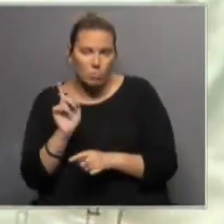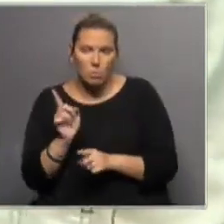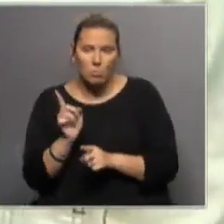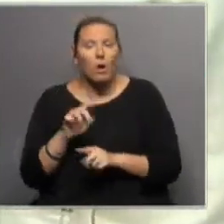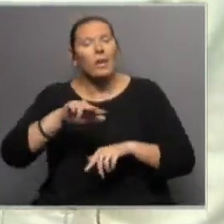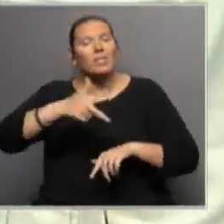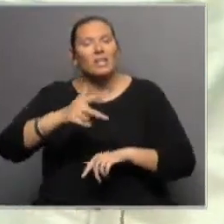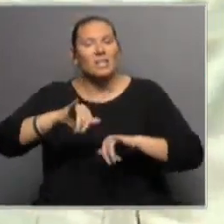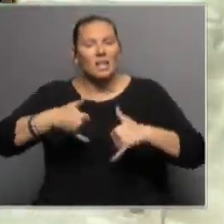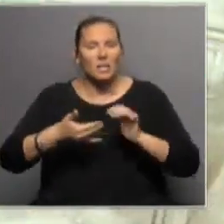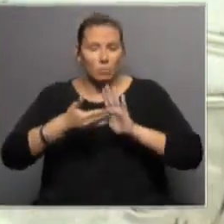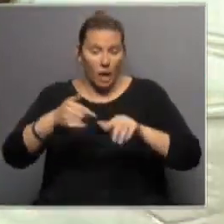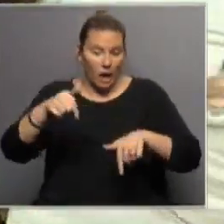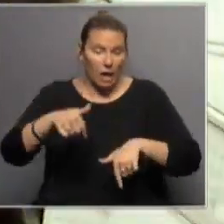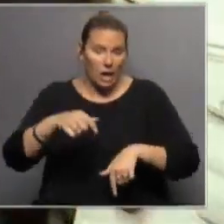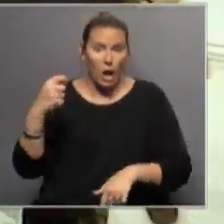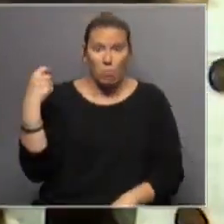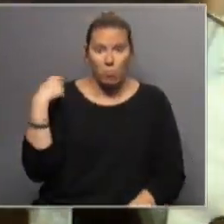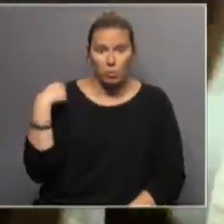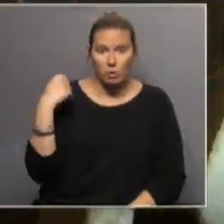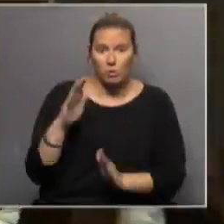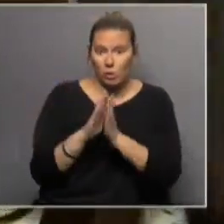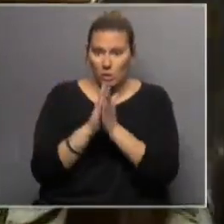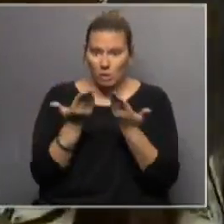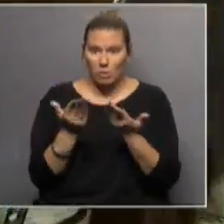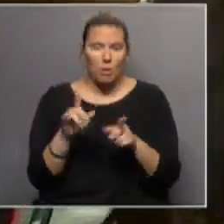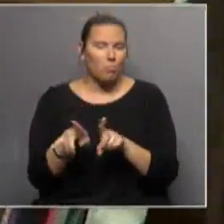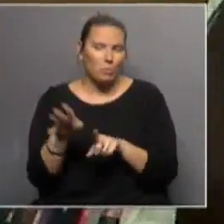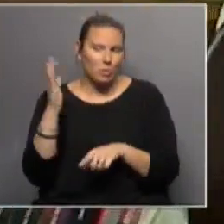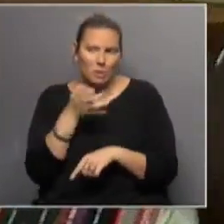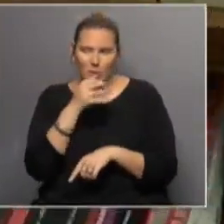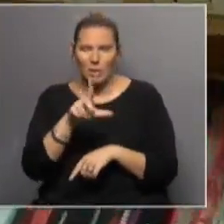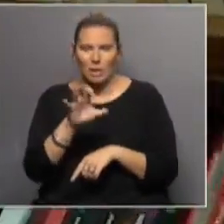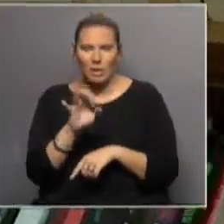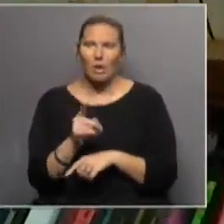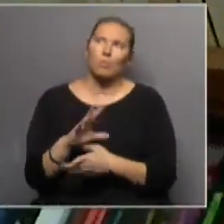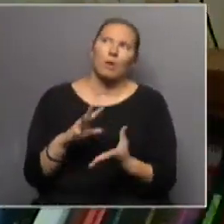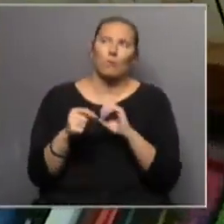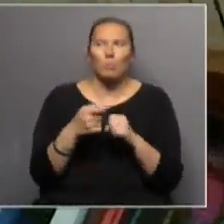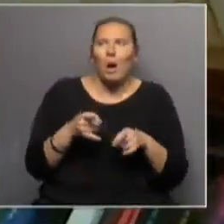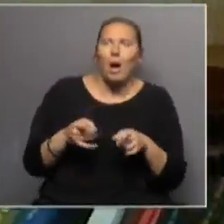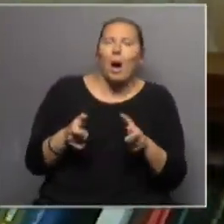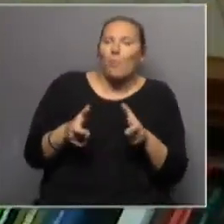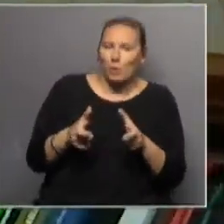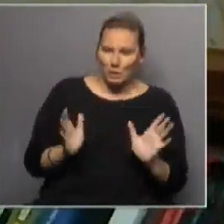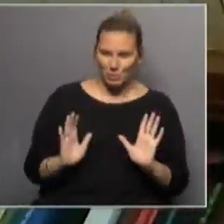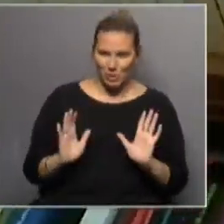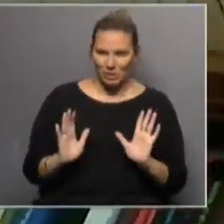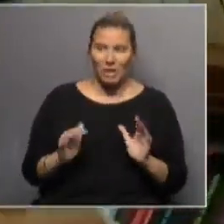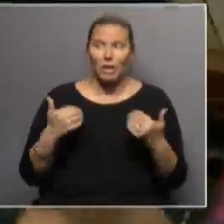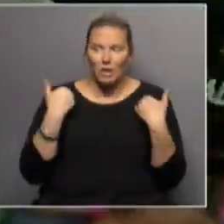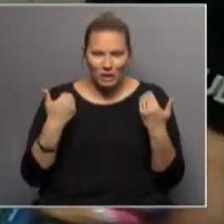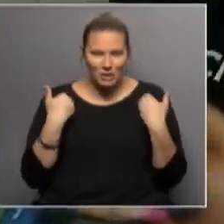tercera novela que presentamos acá en Positos Libros. Así que, como decía Leo, es una especie de cábala. Bueno, muy